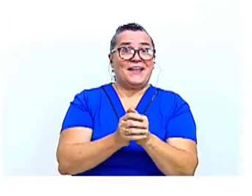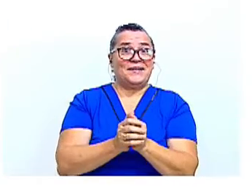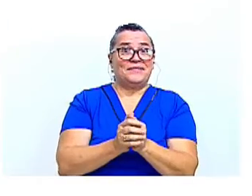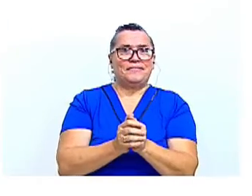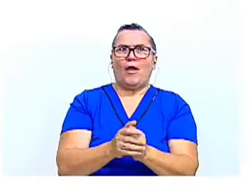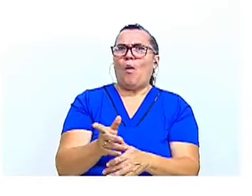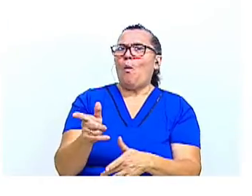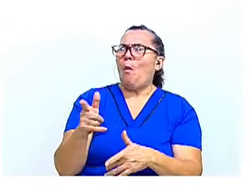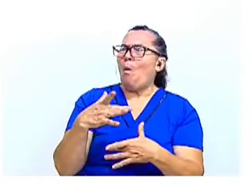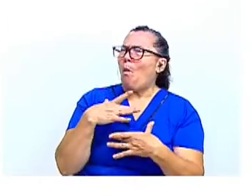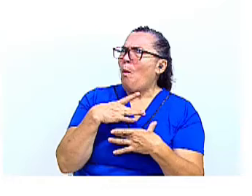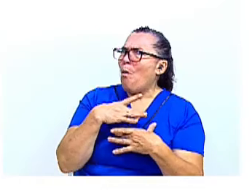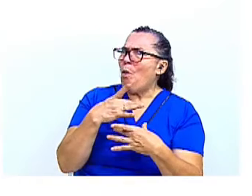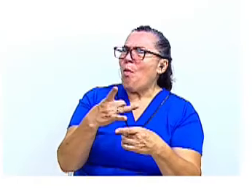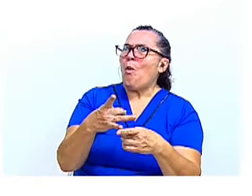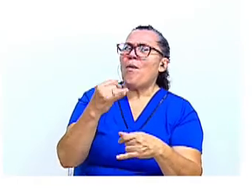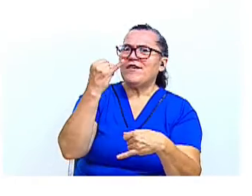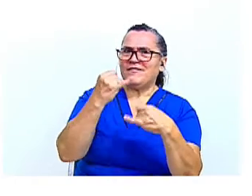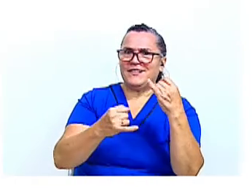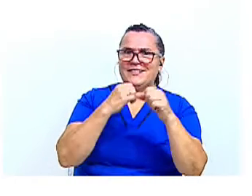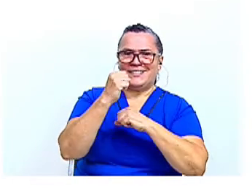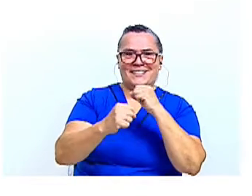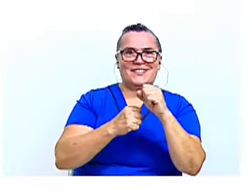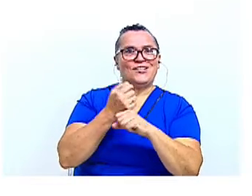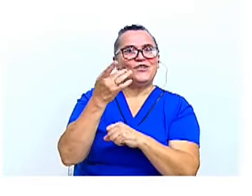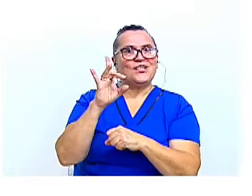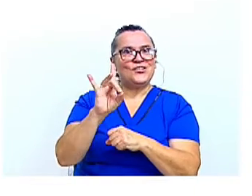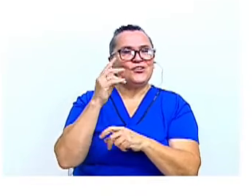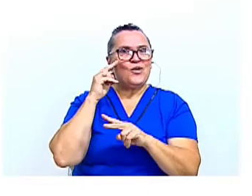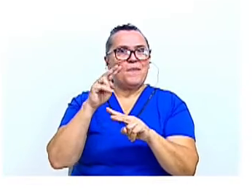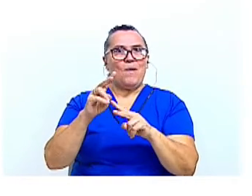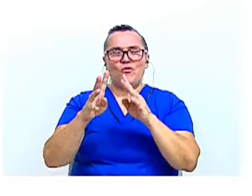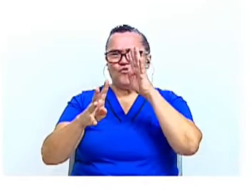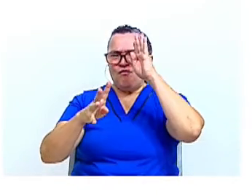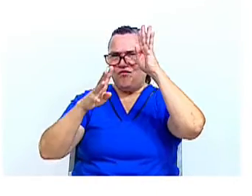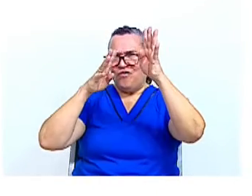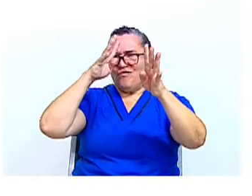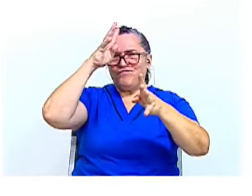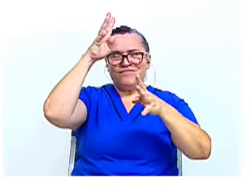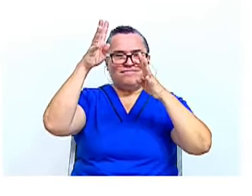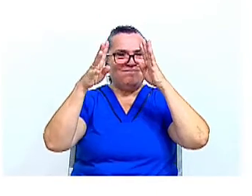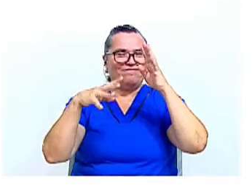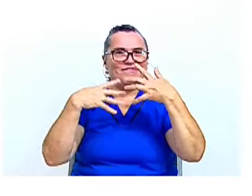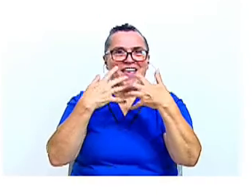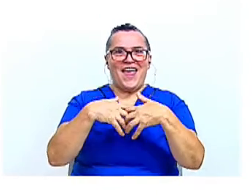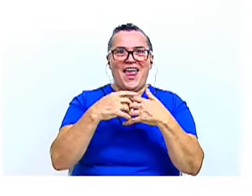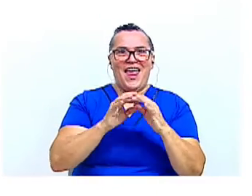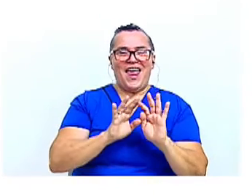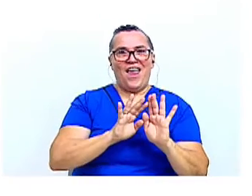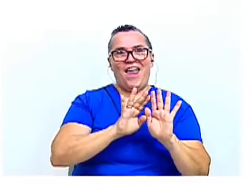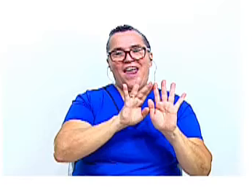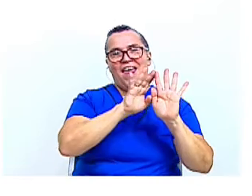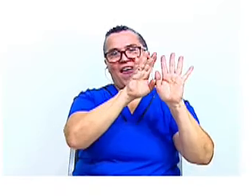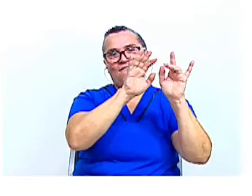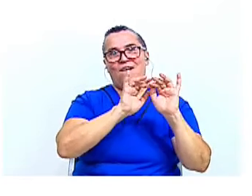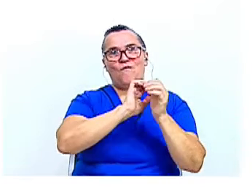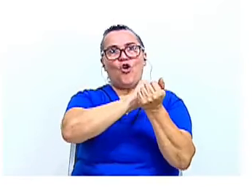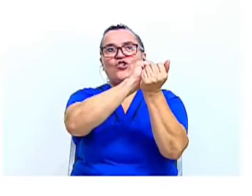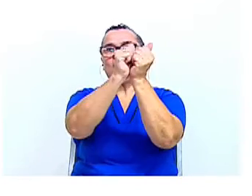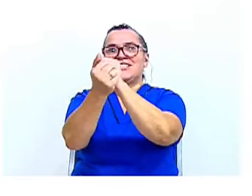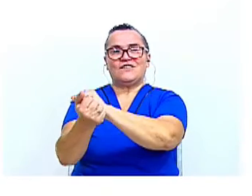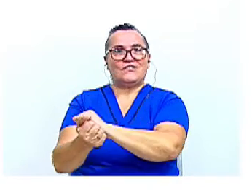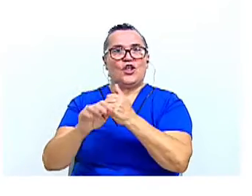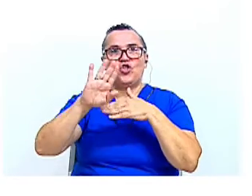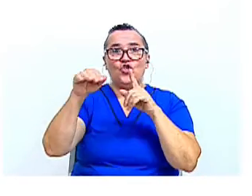Muy interesante, porque a finales del siglo XVIII vemos cómo la invención de la máquina de vapor transformó no solamente a toda